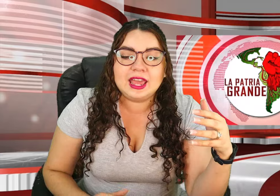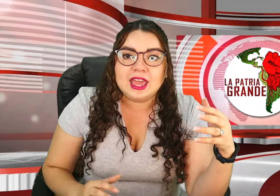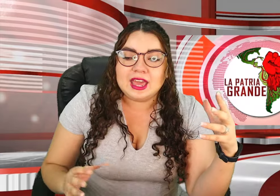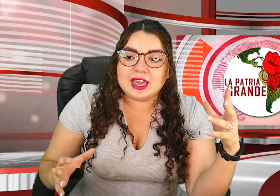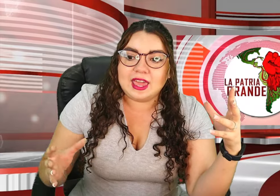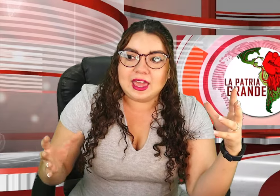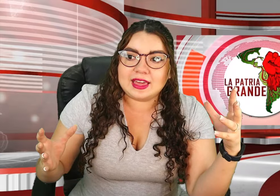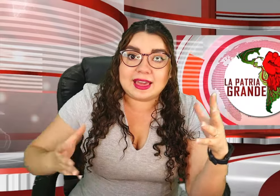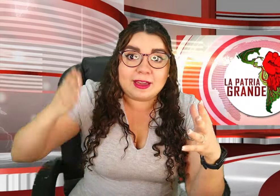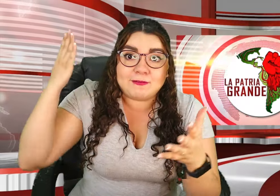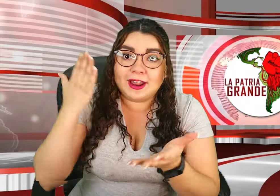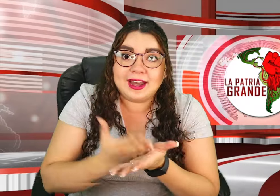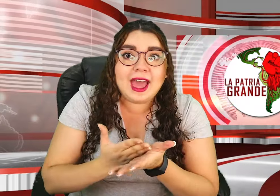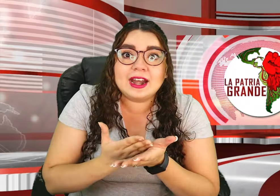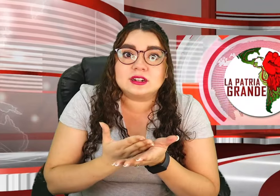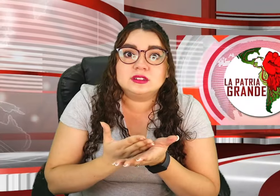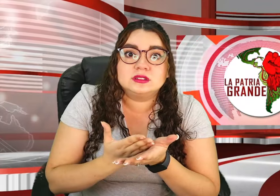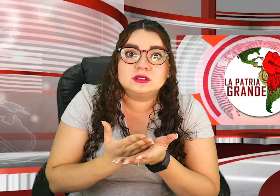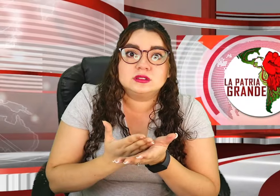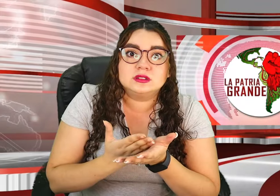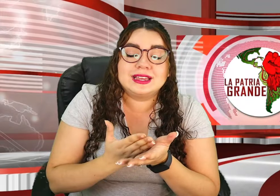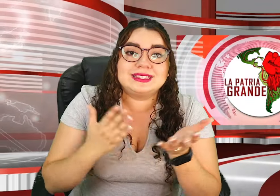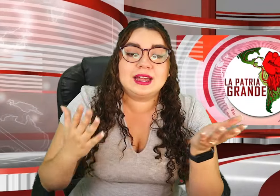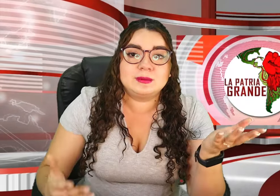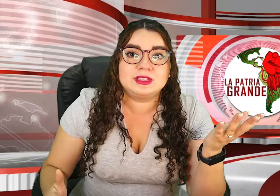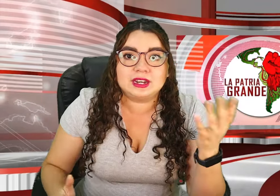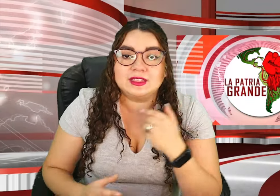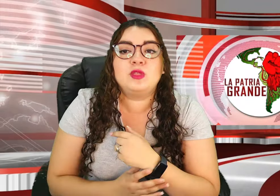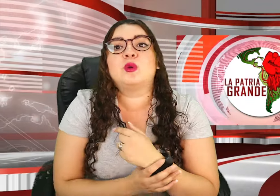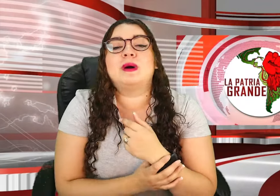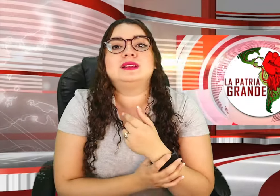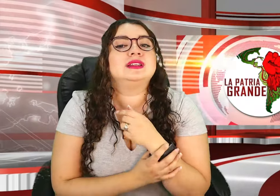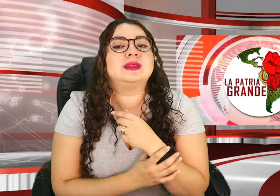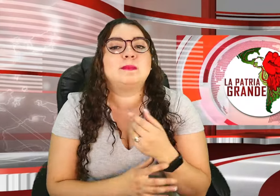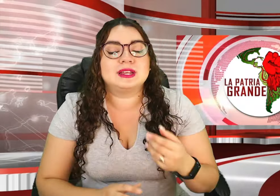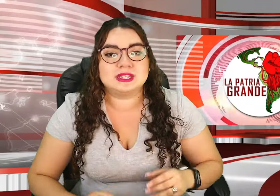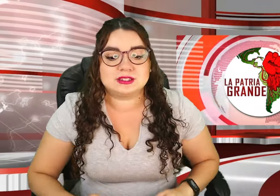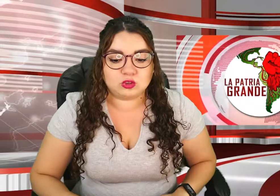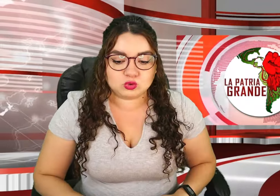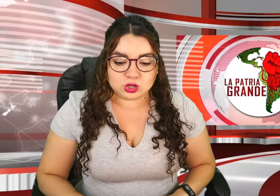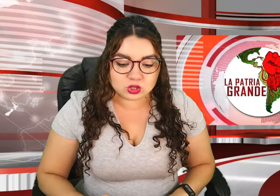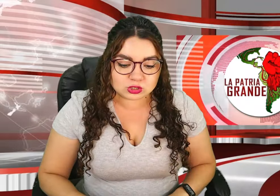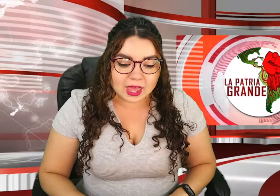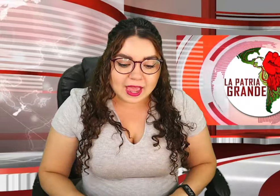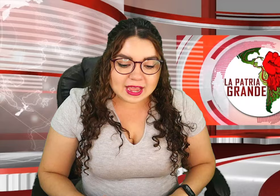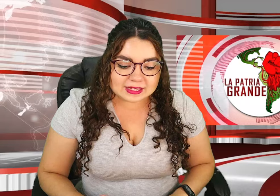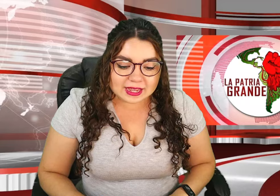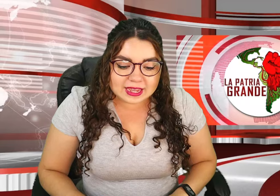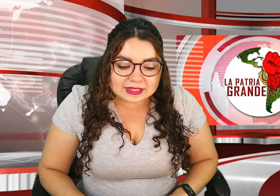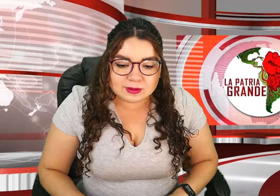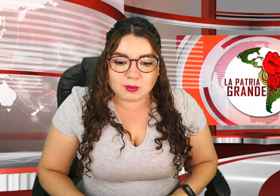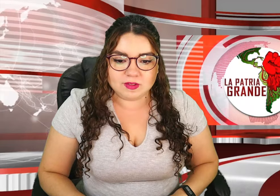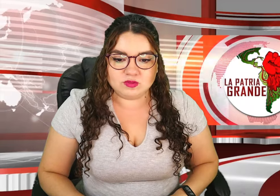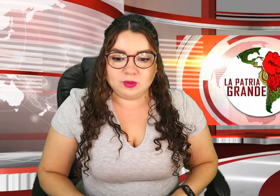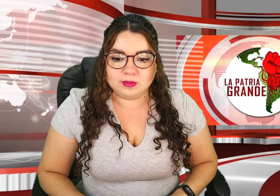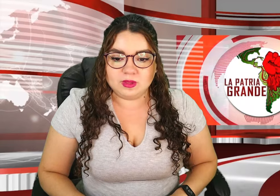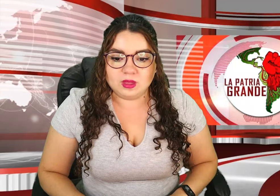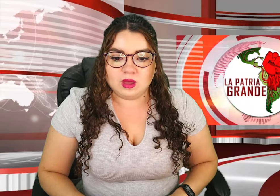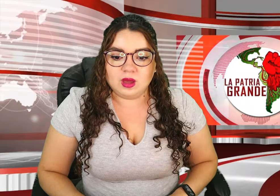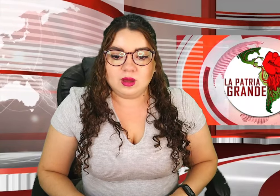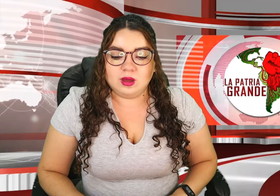tiene que frenar esta arbitrariedad por parte de esta empresa de Estados Unidos. Es este